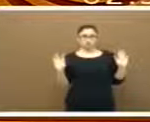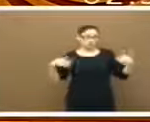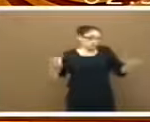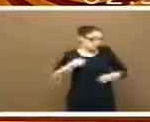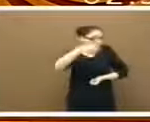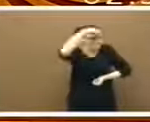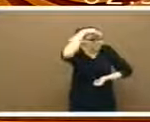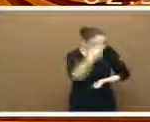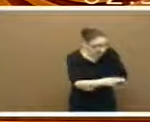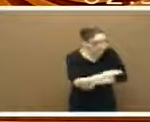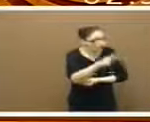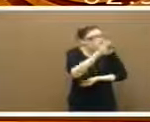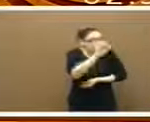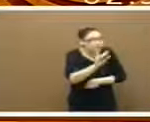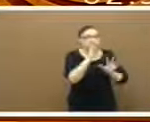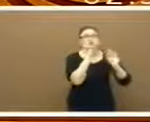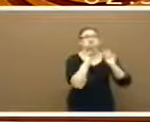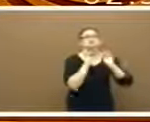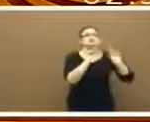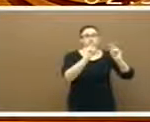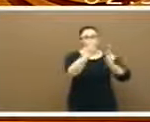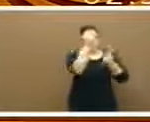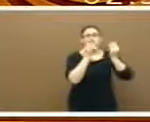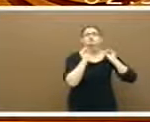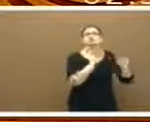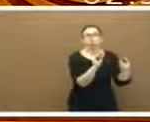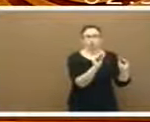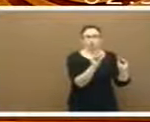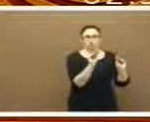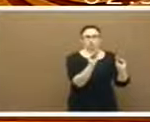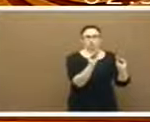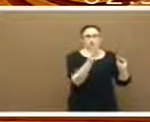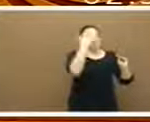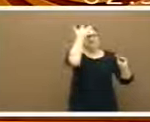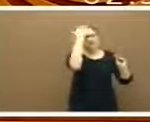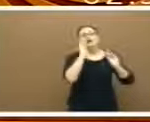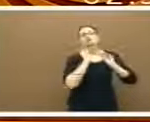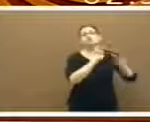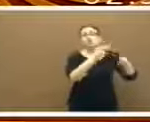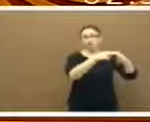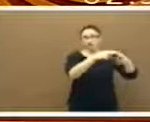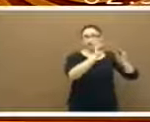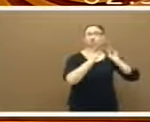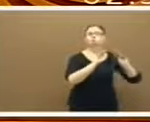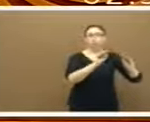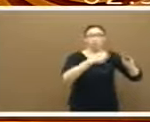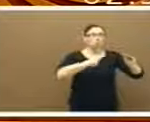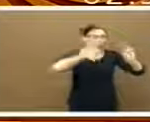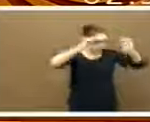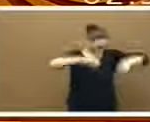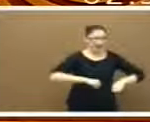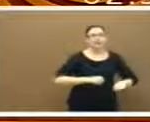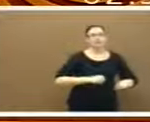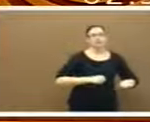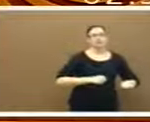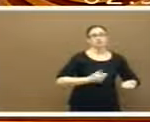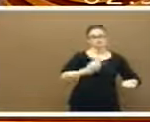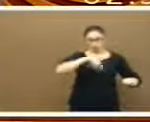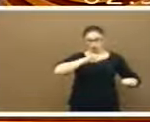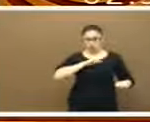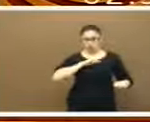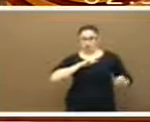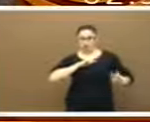nuestra parte, evidentemente, porque son sus presupuestos, lo que van de acuerdo con su filosofía política. Nosotros somos partidarios de enmendar